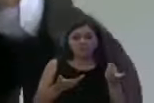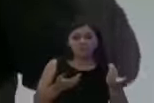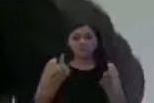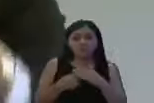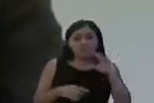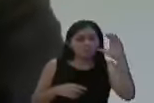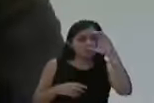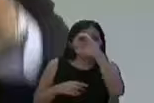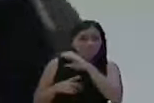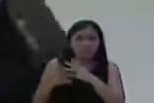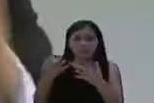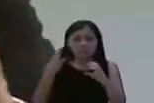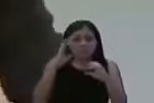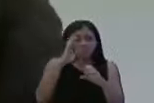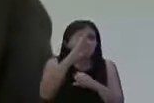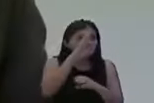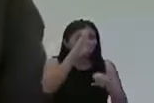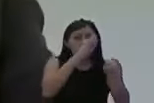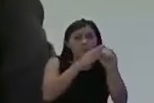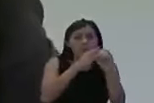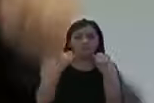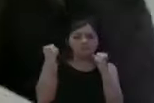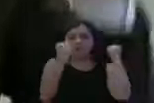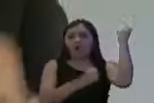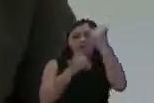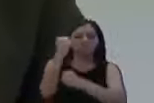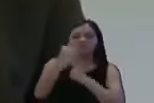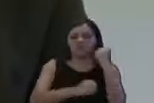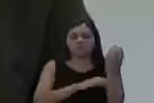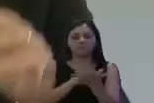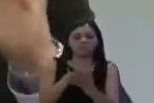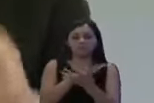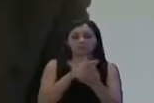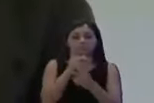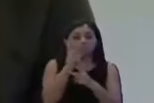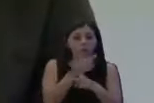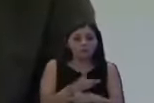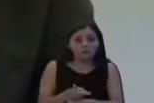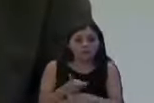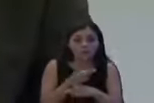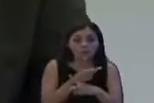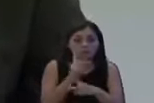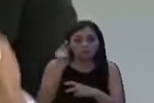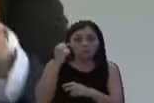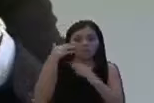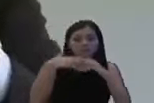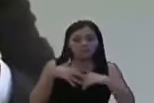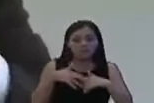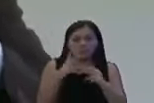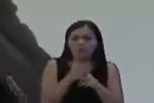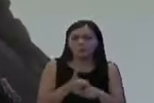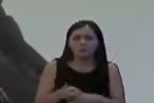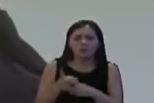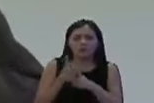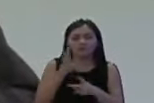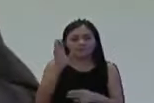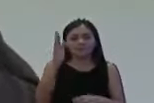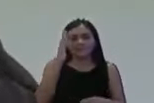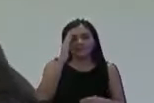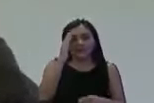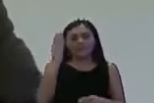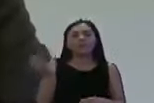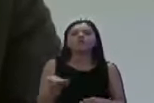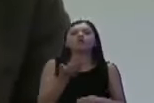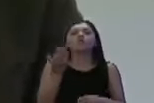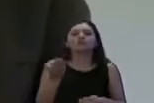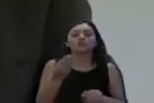incidentes violencia Así que mucho cuidado para ver si tumban al gobierno entonces compañeros debemos saber a qué